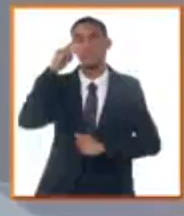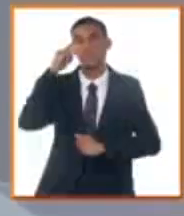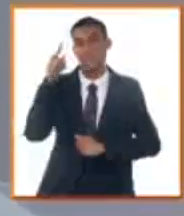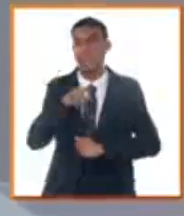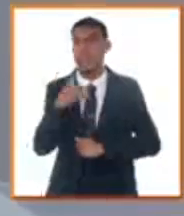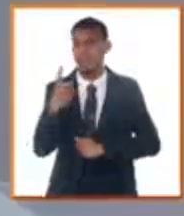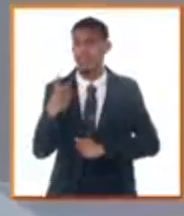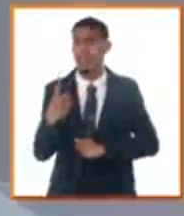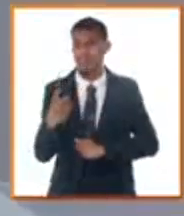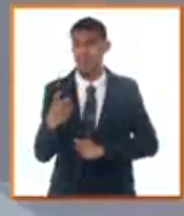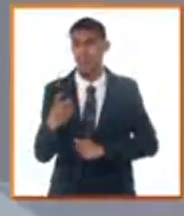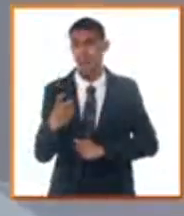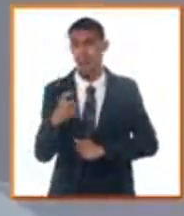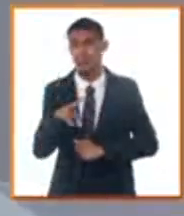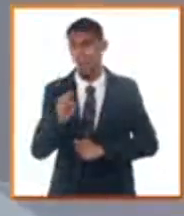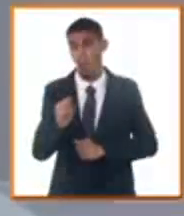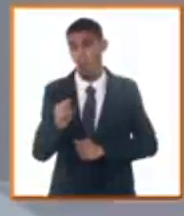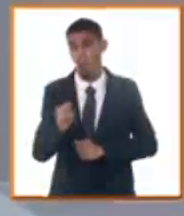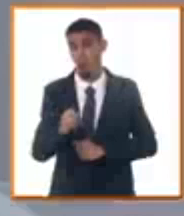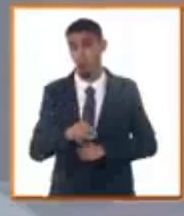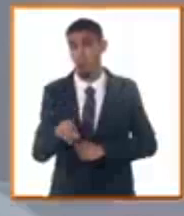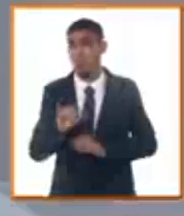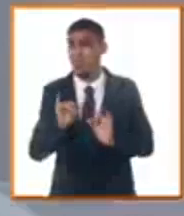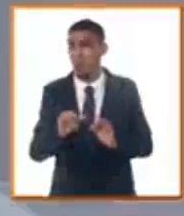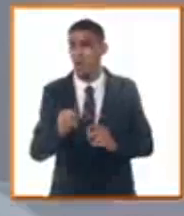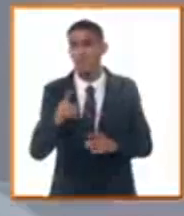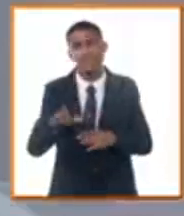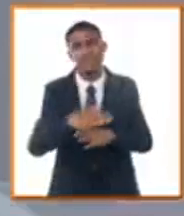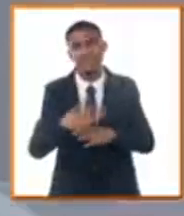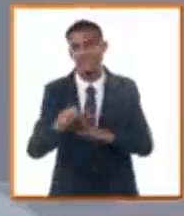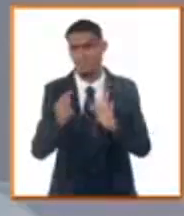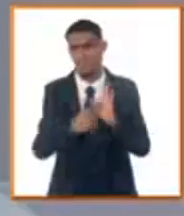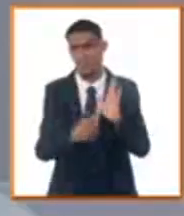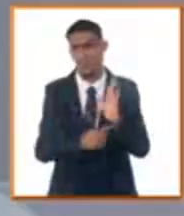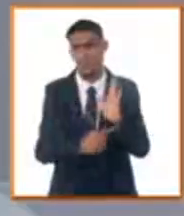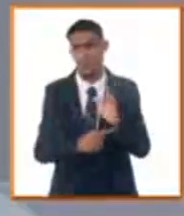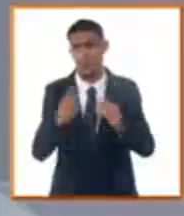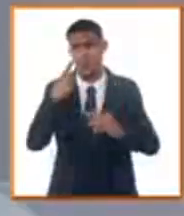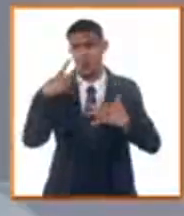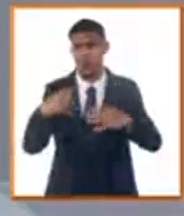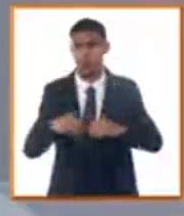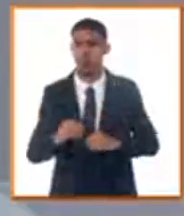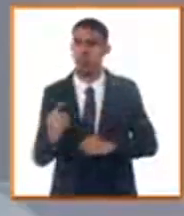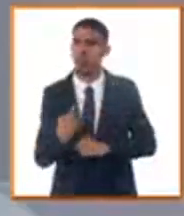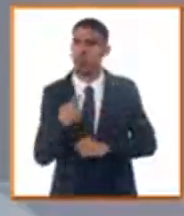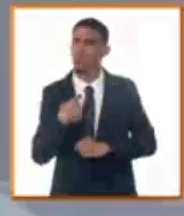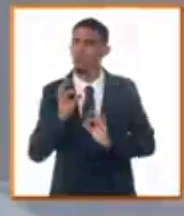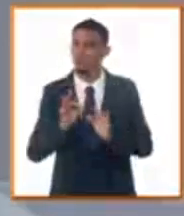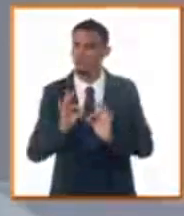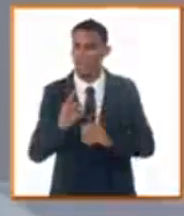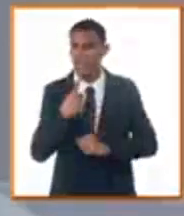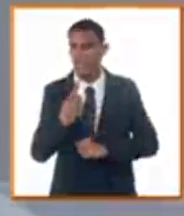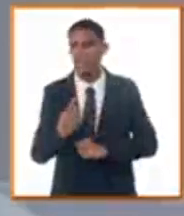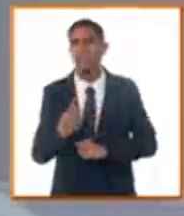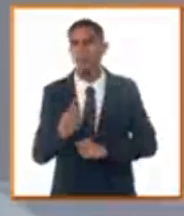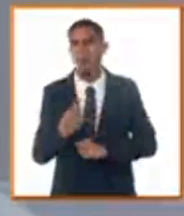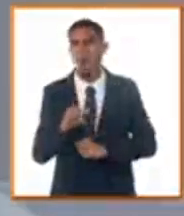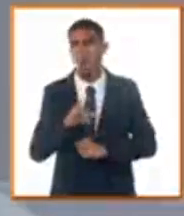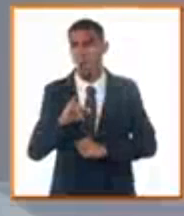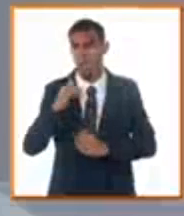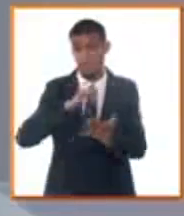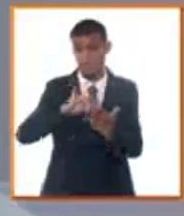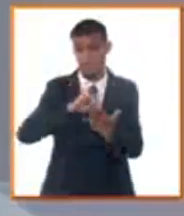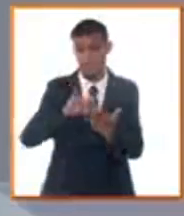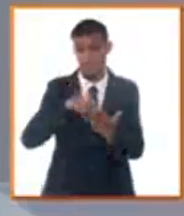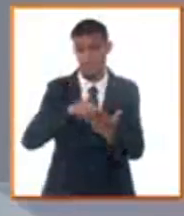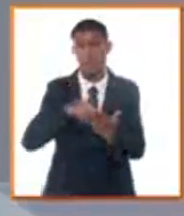que llegó para quedarse. Hay tema también, nosotros siempre decimos que el código QR, la opción la tiene el